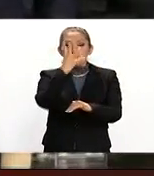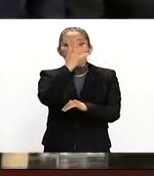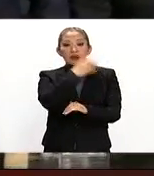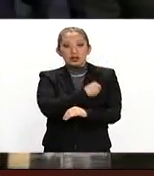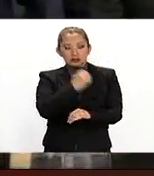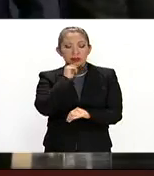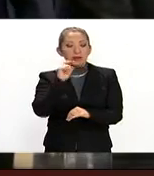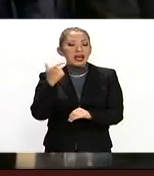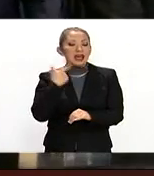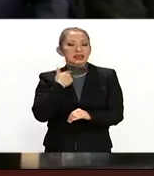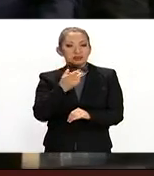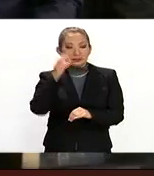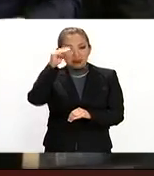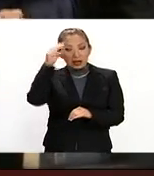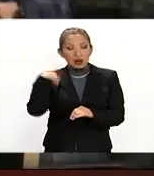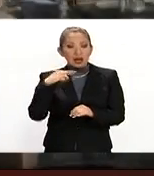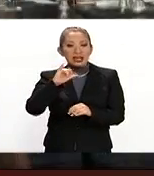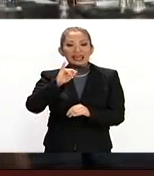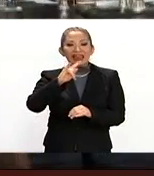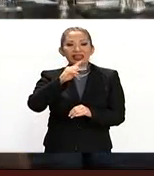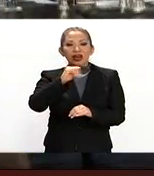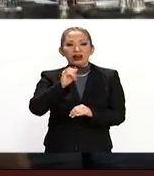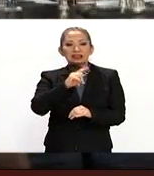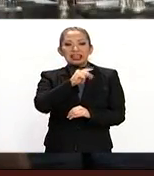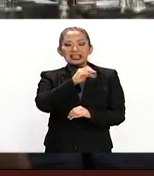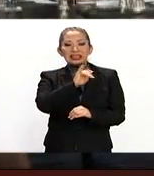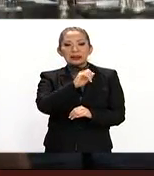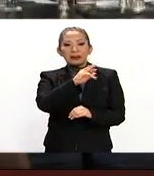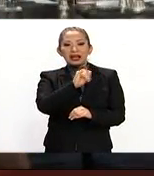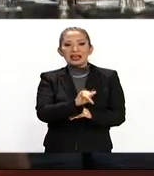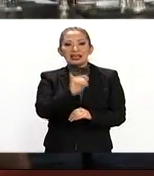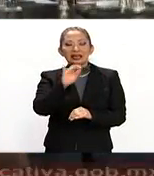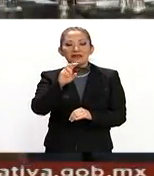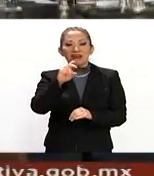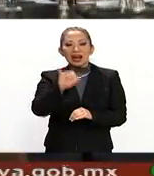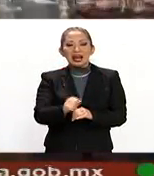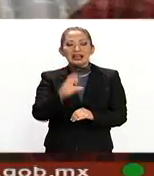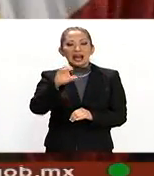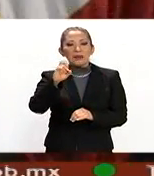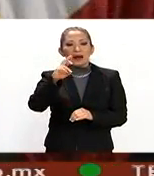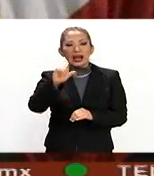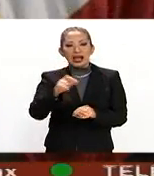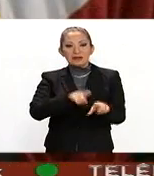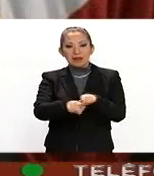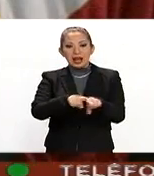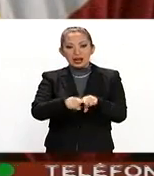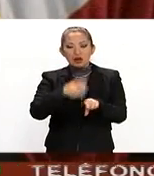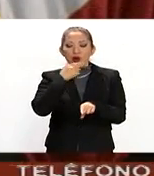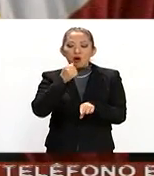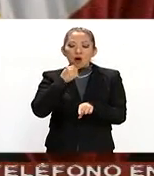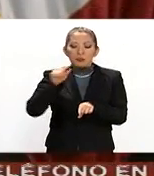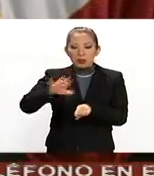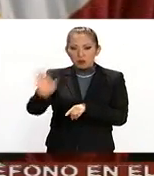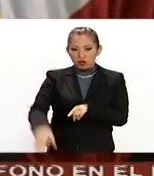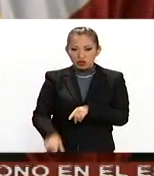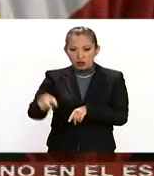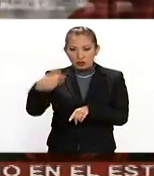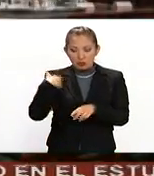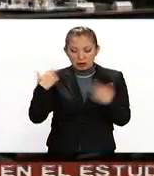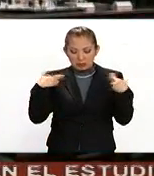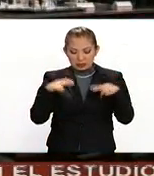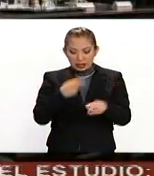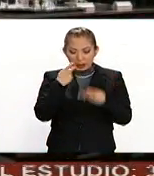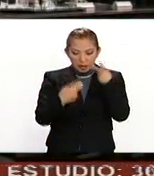del también exmarino e ingeniero. El teniente de Marina Iván Inocencio Rivas Cámara, hermano del galardonado, fue quien habló en su